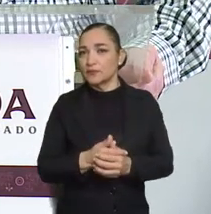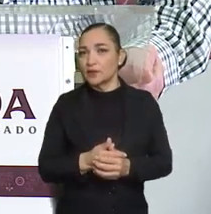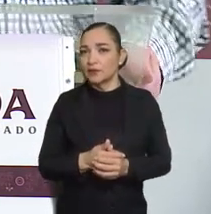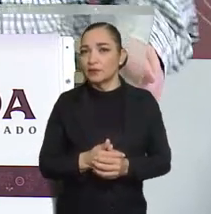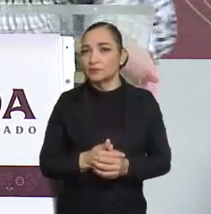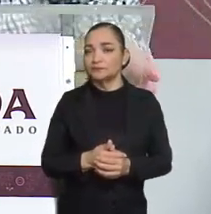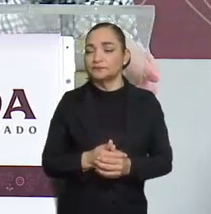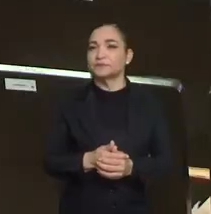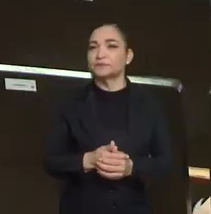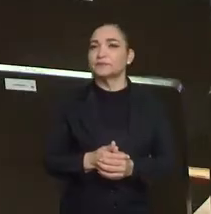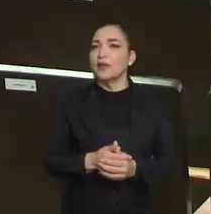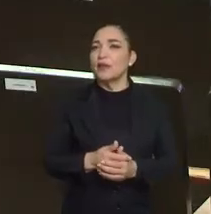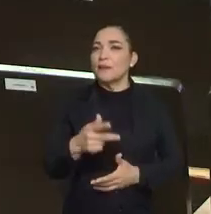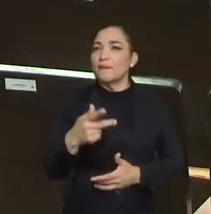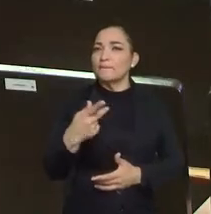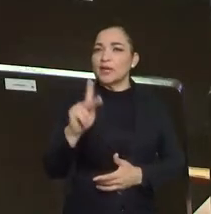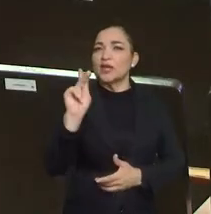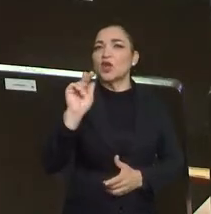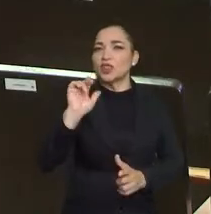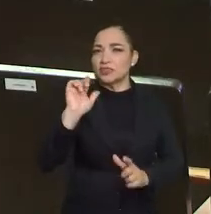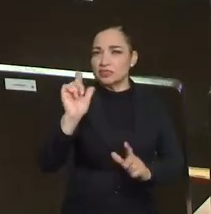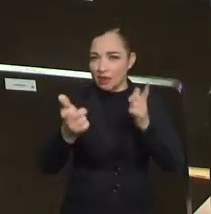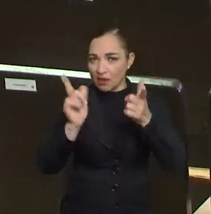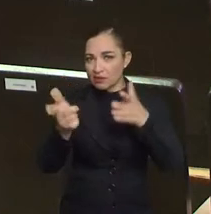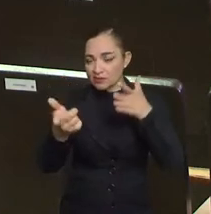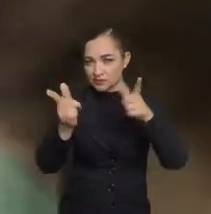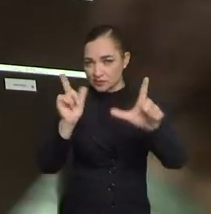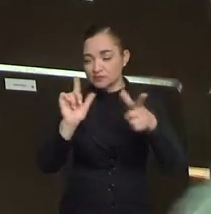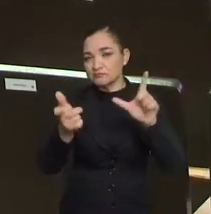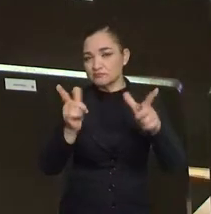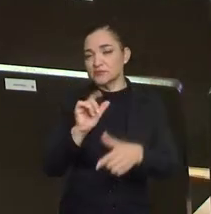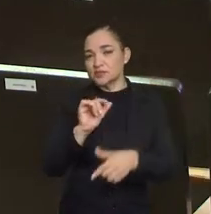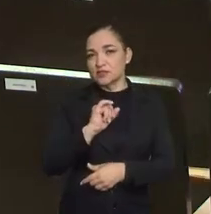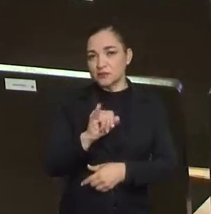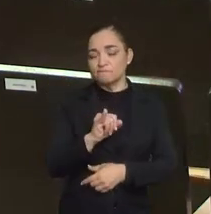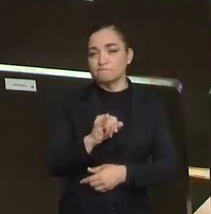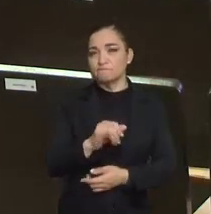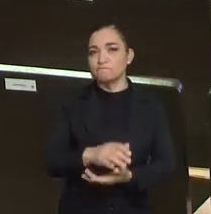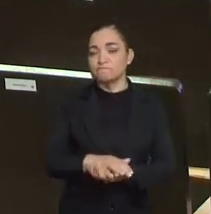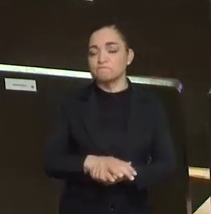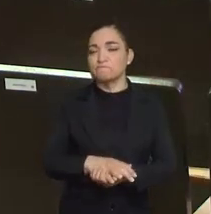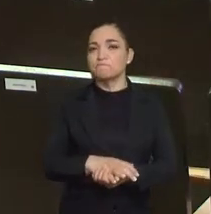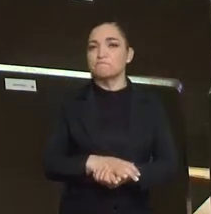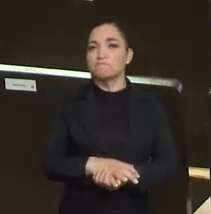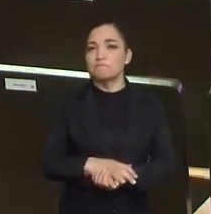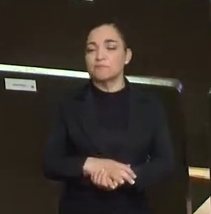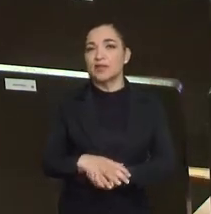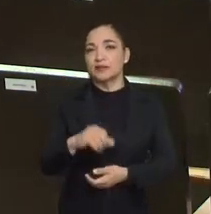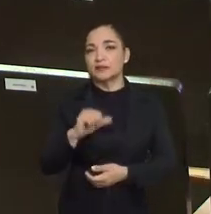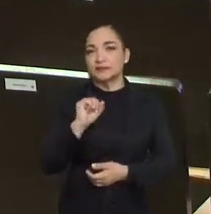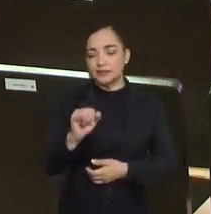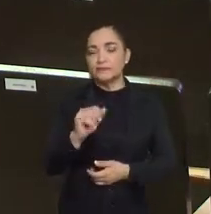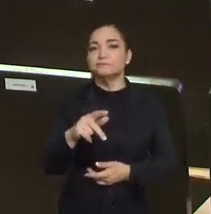Ah, no, pero son de Texas, pues. Son Tejanos. Sí, sí son.